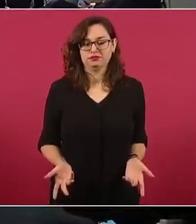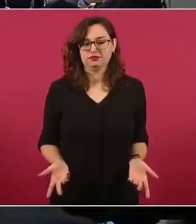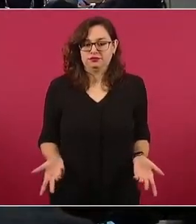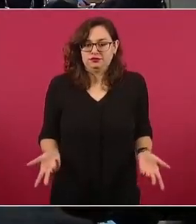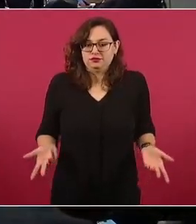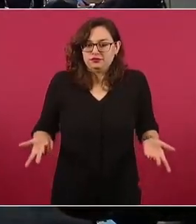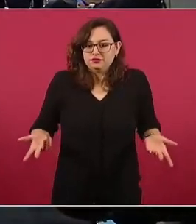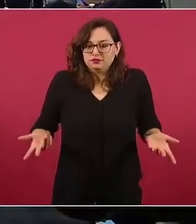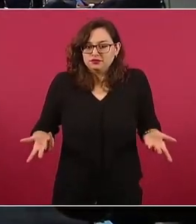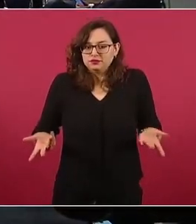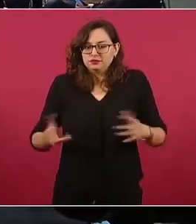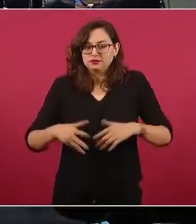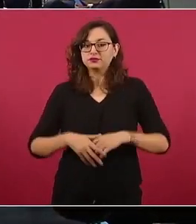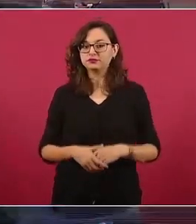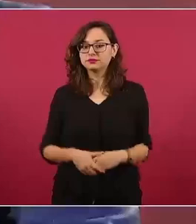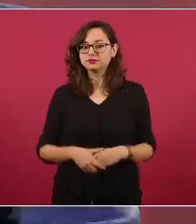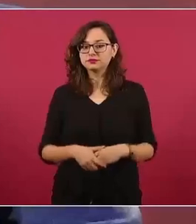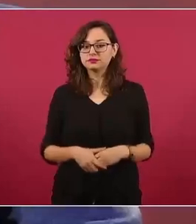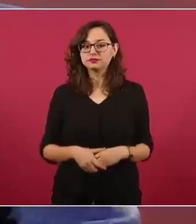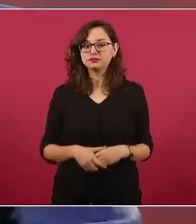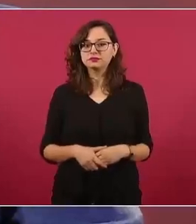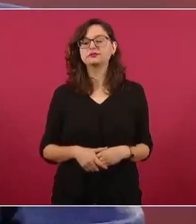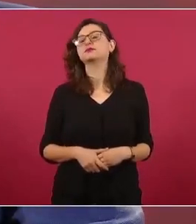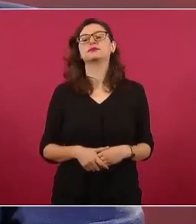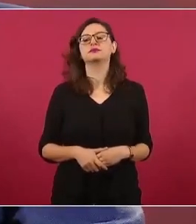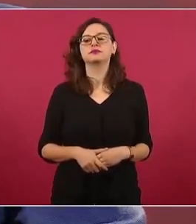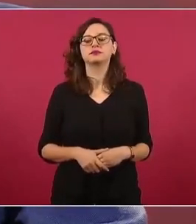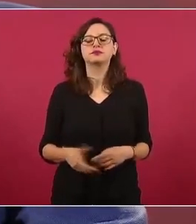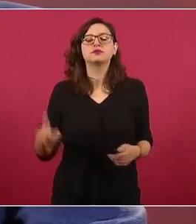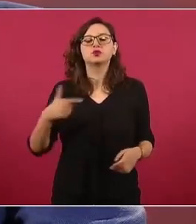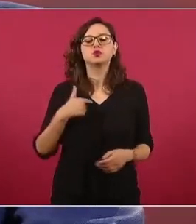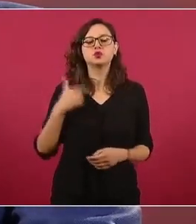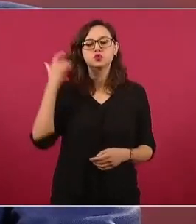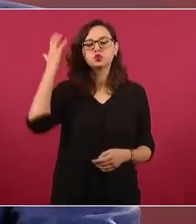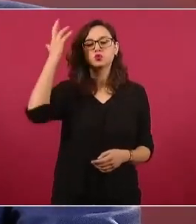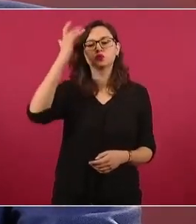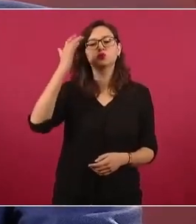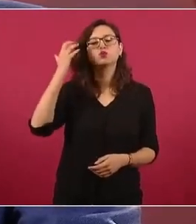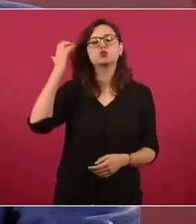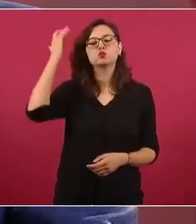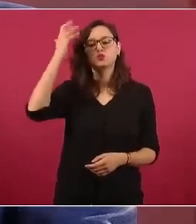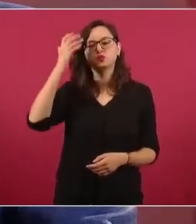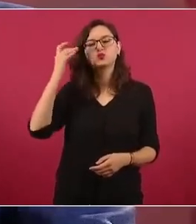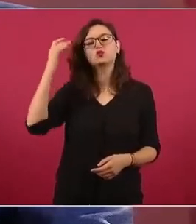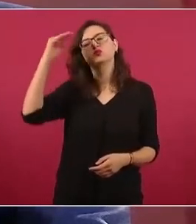Entonces, no, estoy haciendo toda esta reflexión y